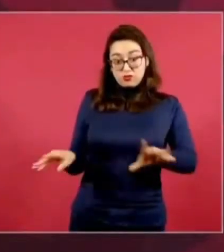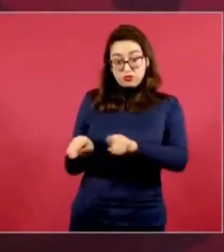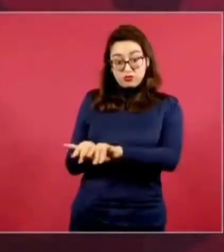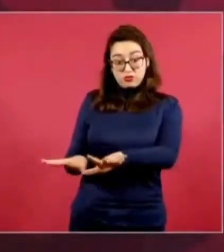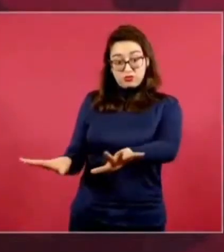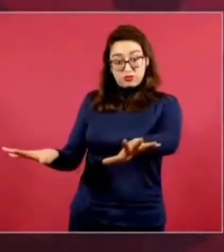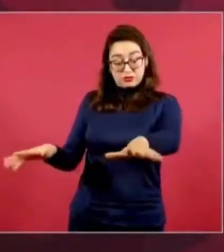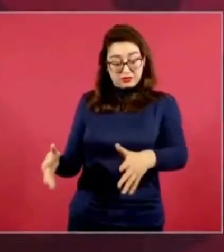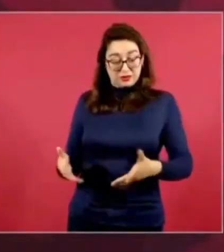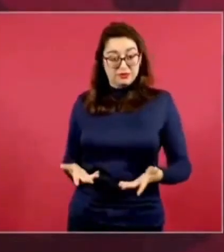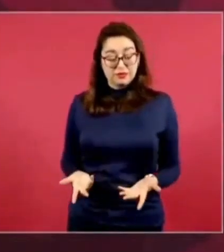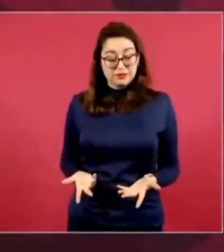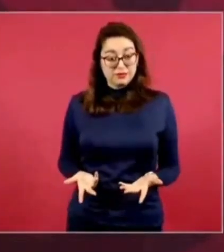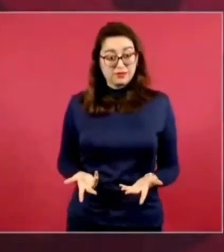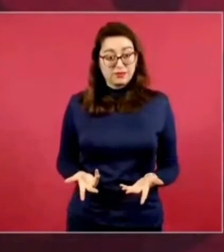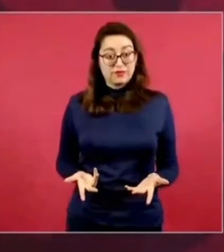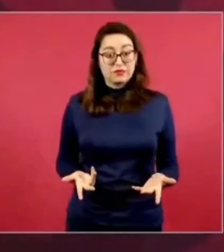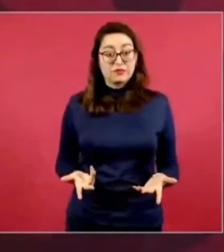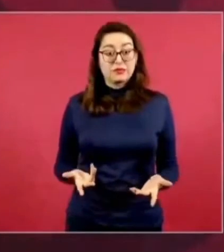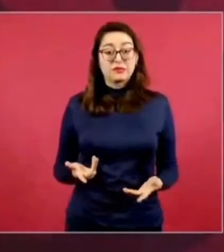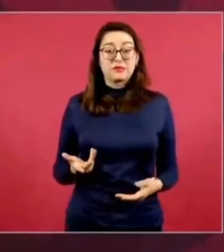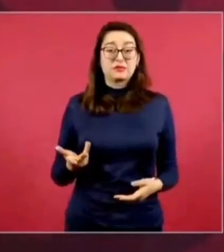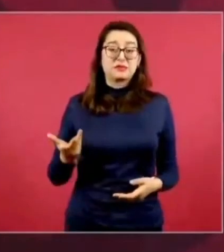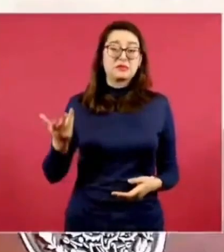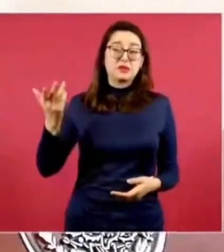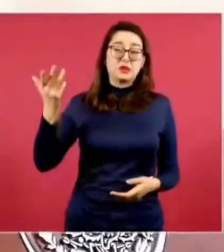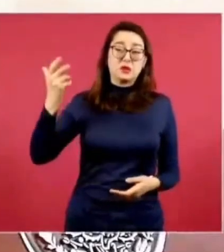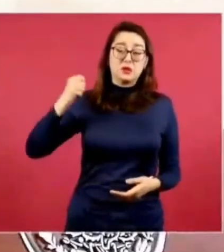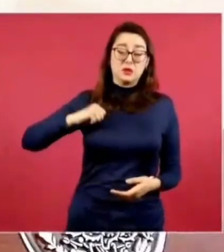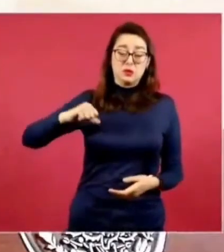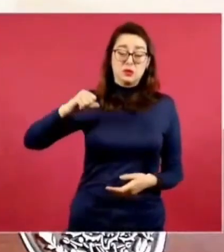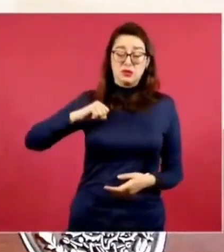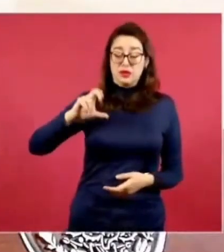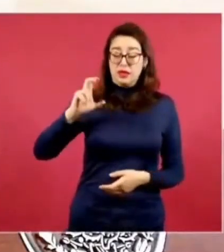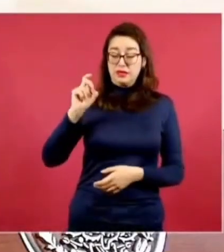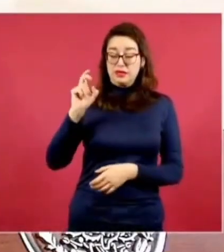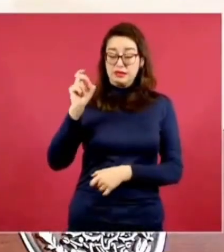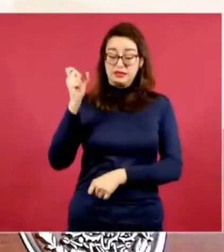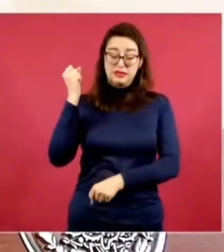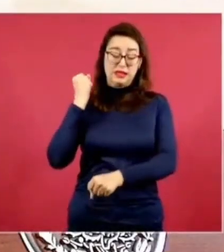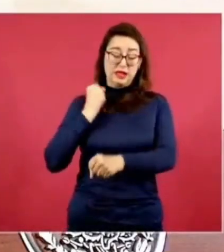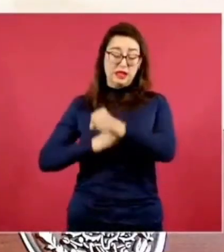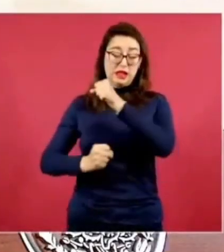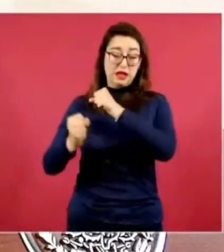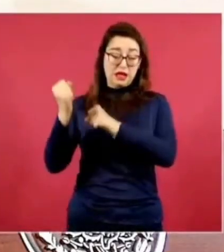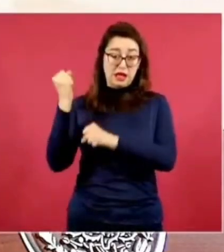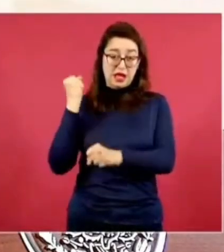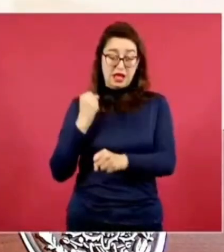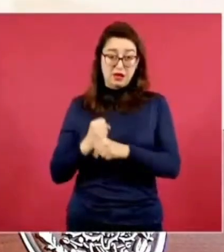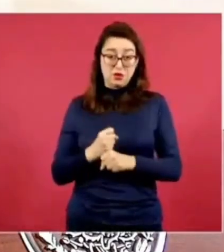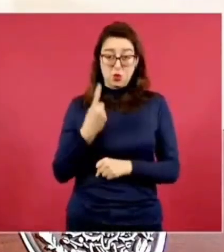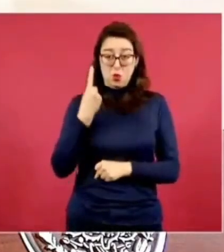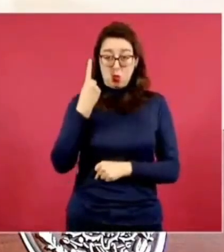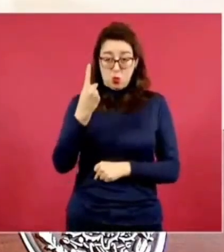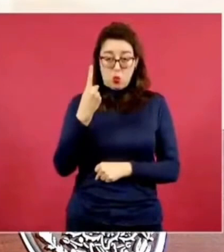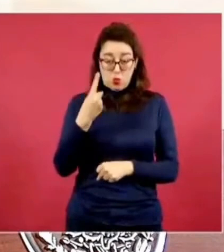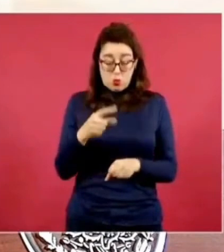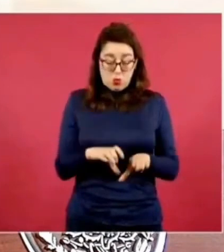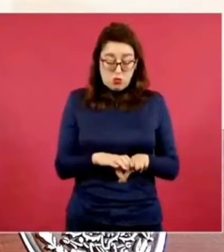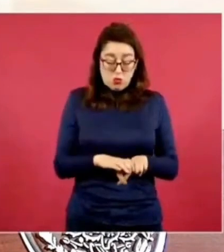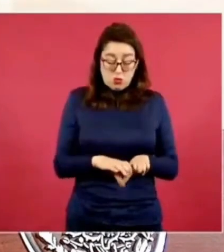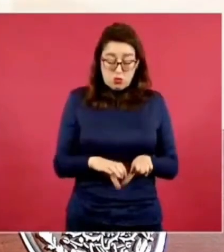acuaducto de hace 30 años que este